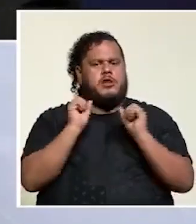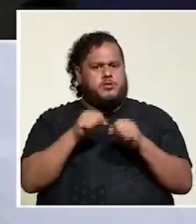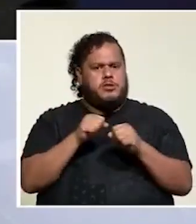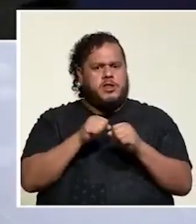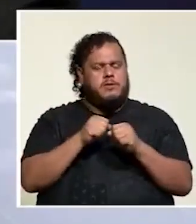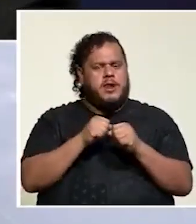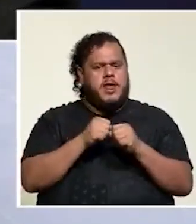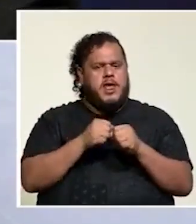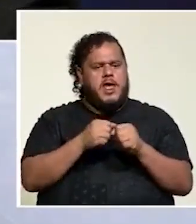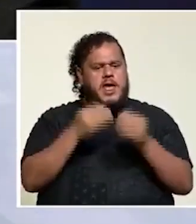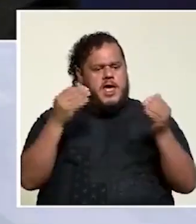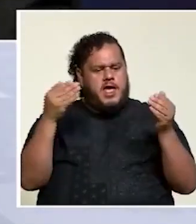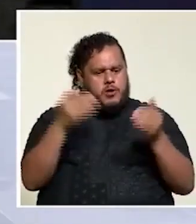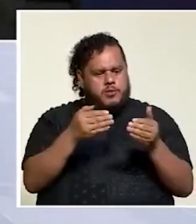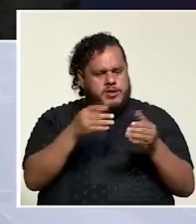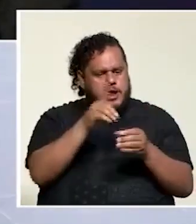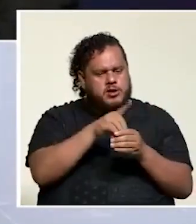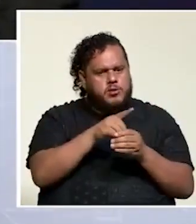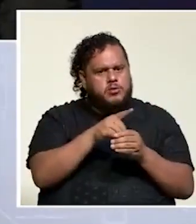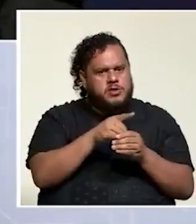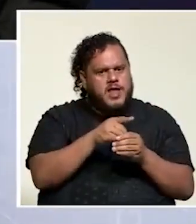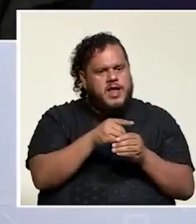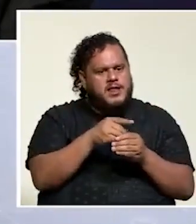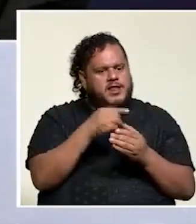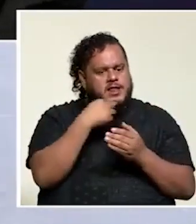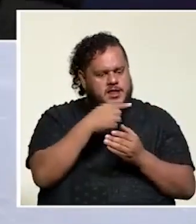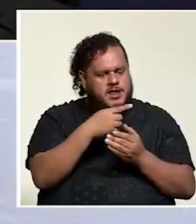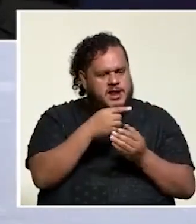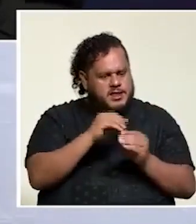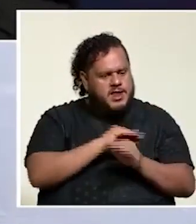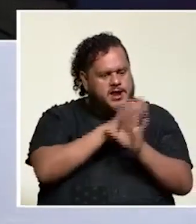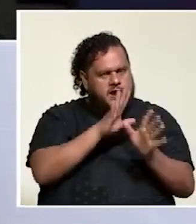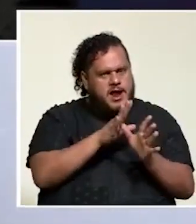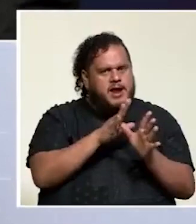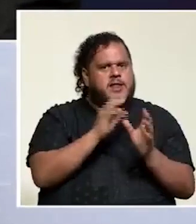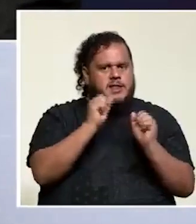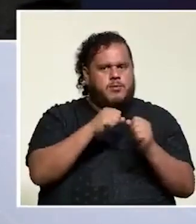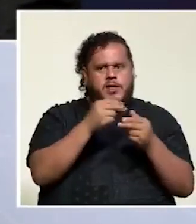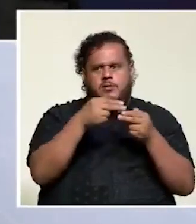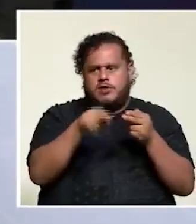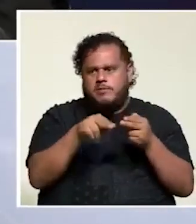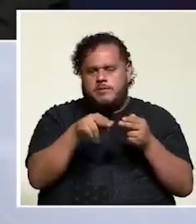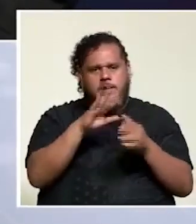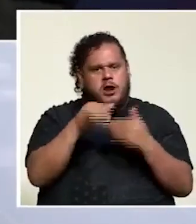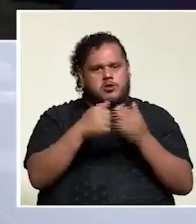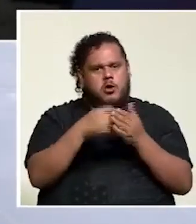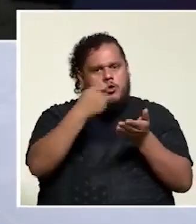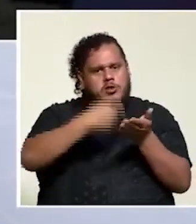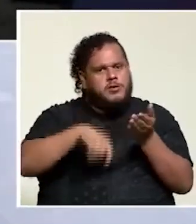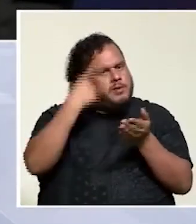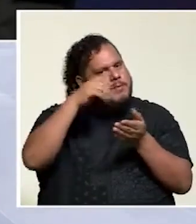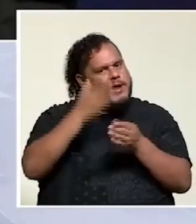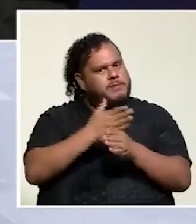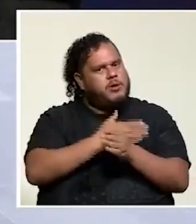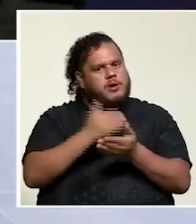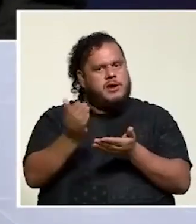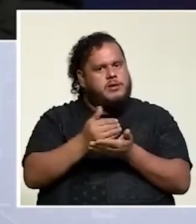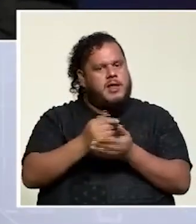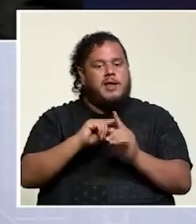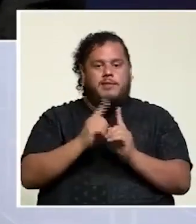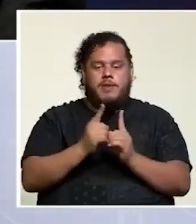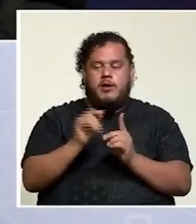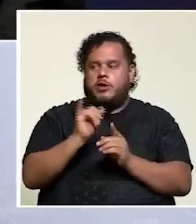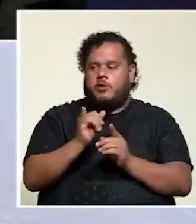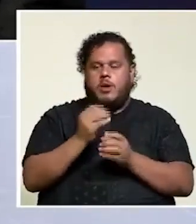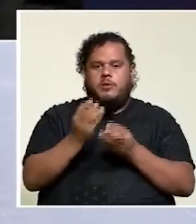posible convencer a los diputados de hacer la reforma contraria, la simplificación tributaria, para mejorar la recaudación, pero a la